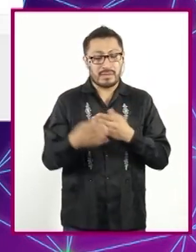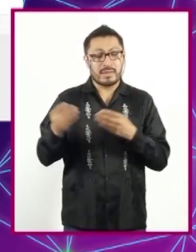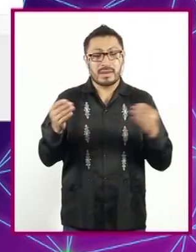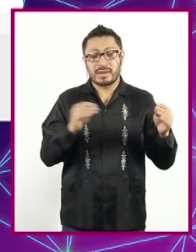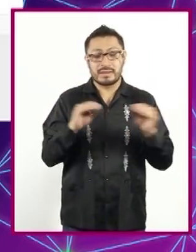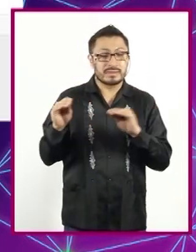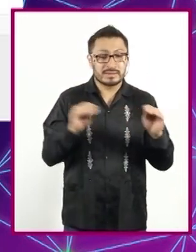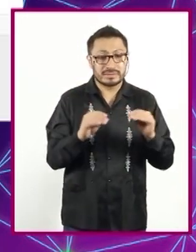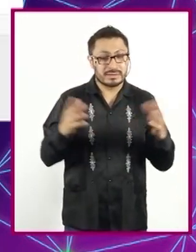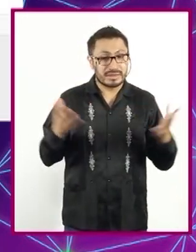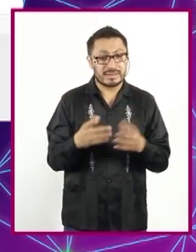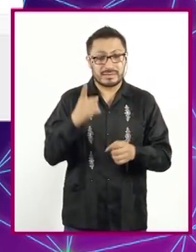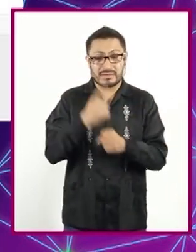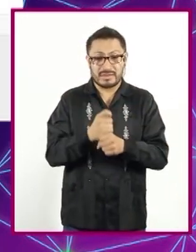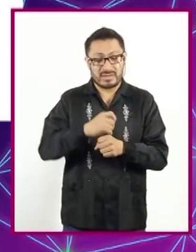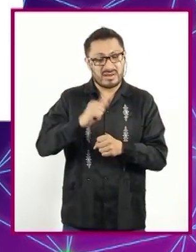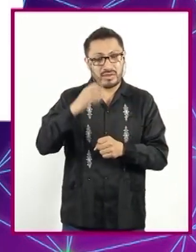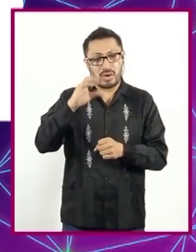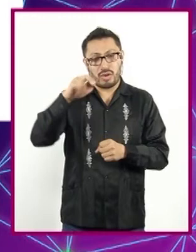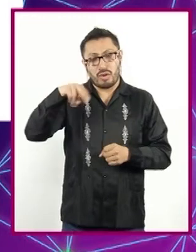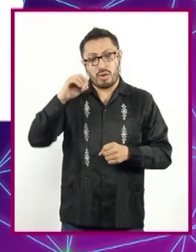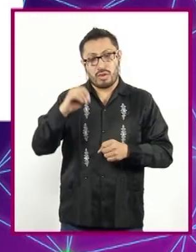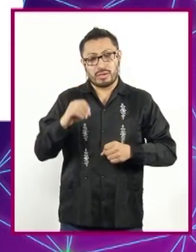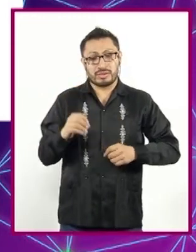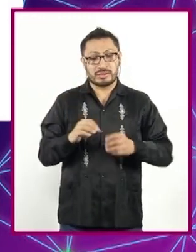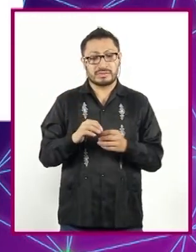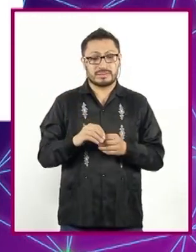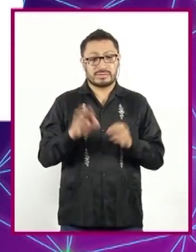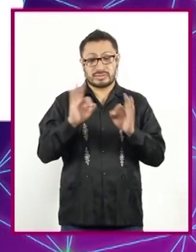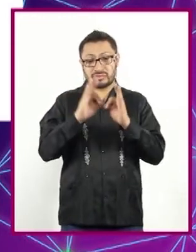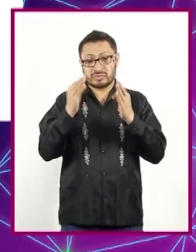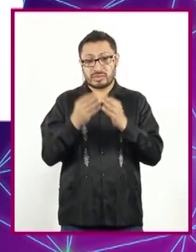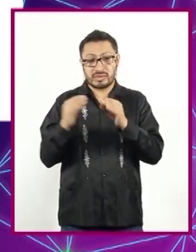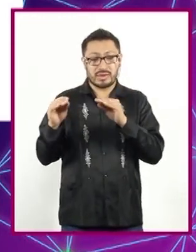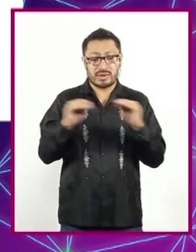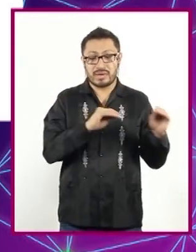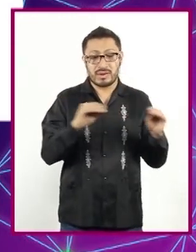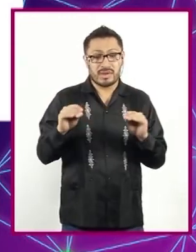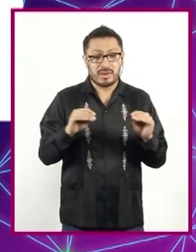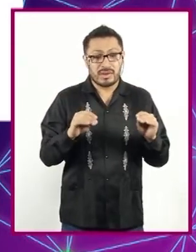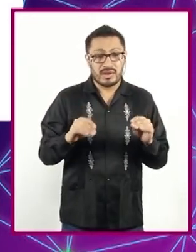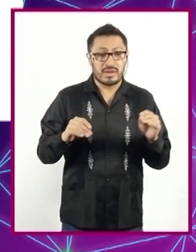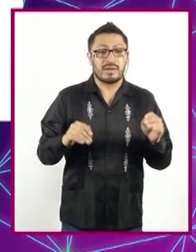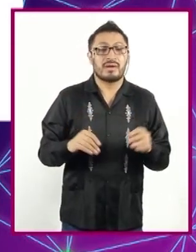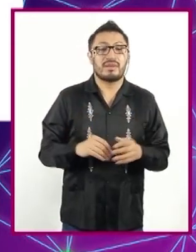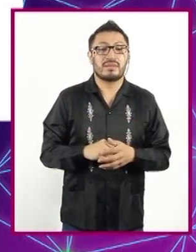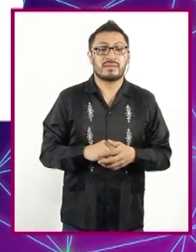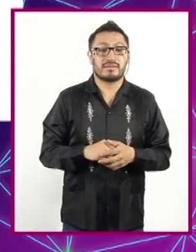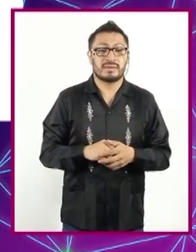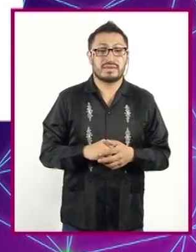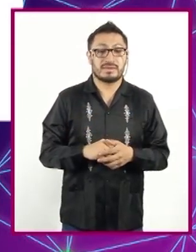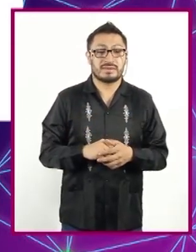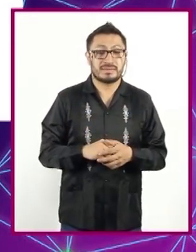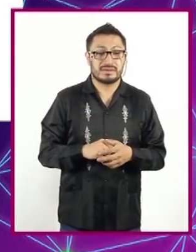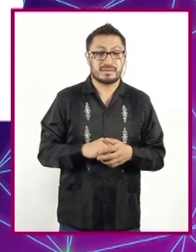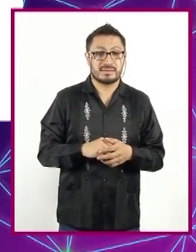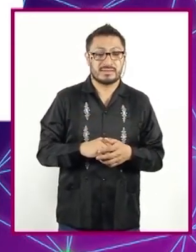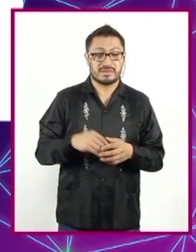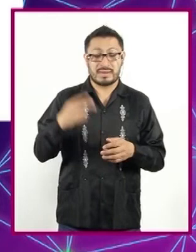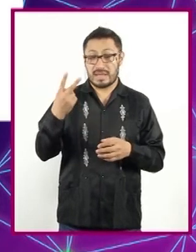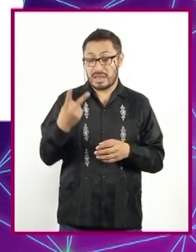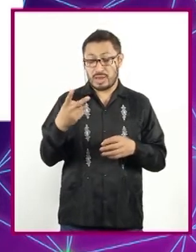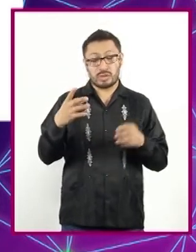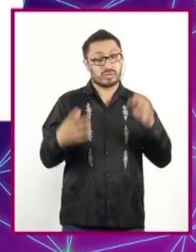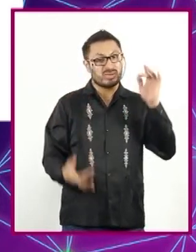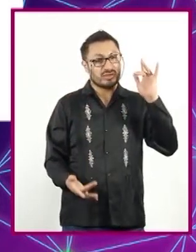crea primero el otro cono, de forma que se mueva el plano de corte y abarque ambos cuerpos